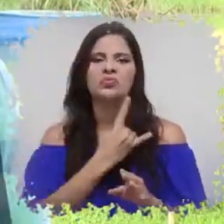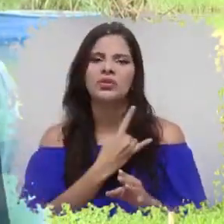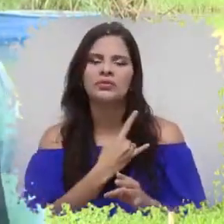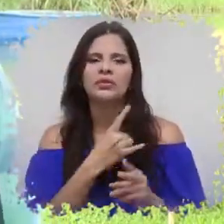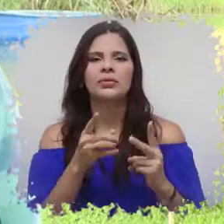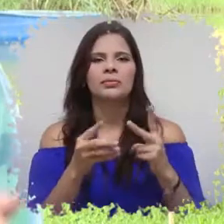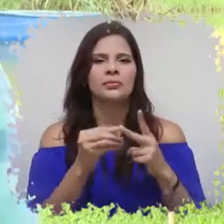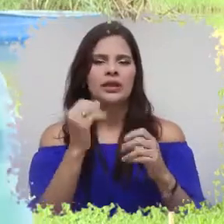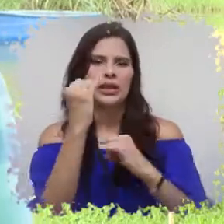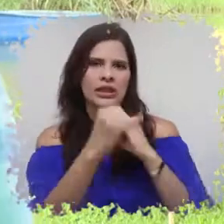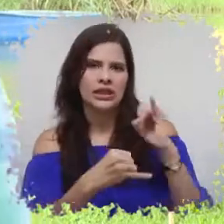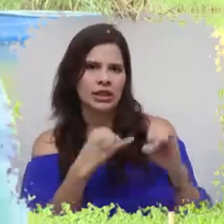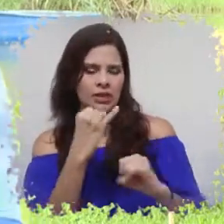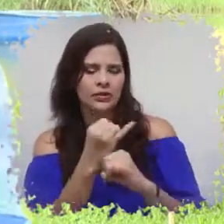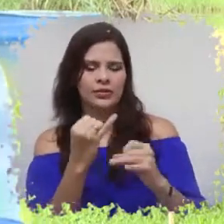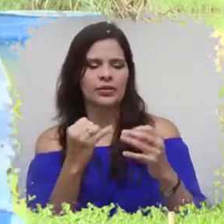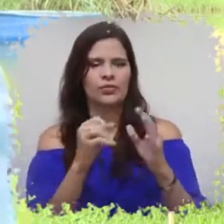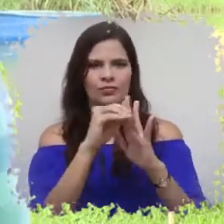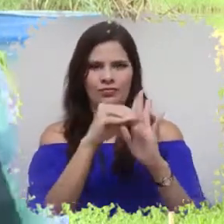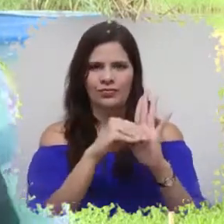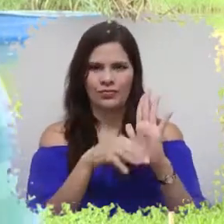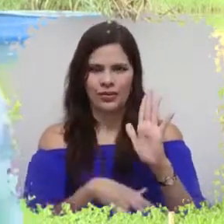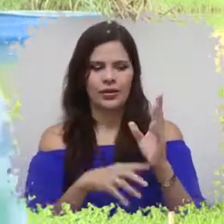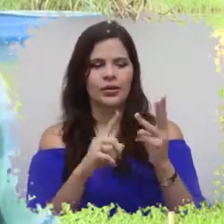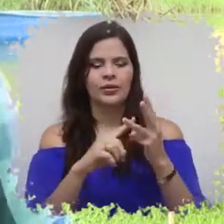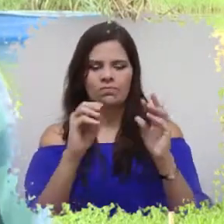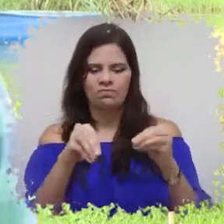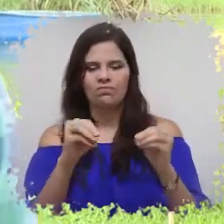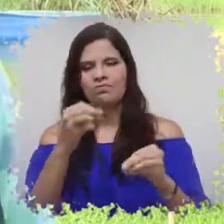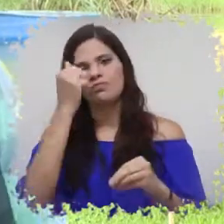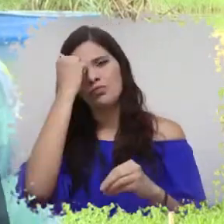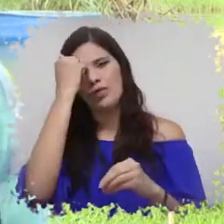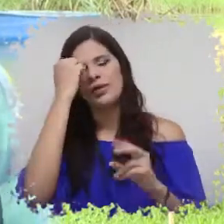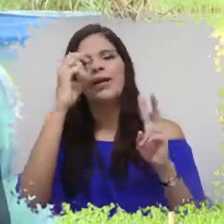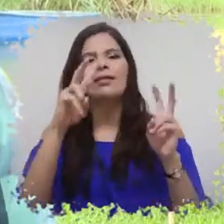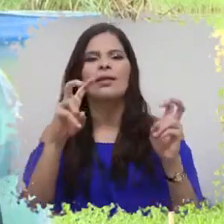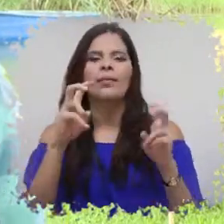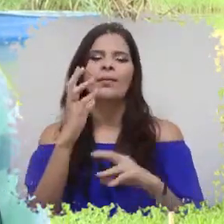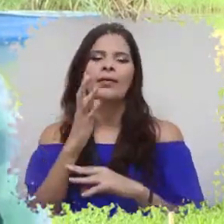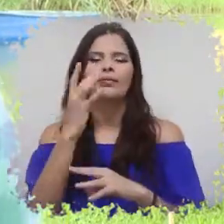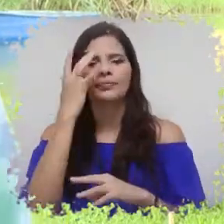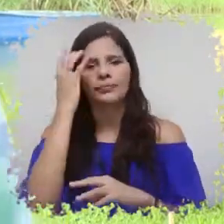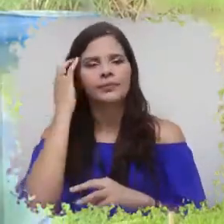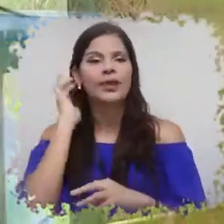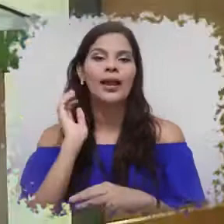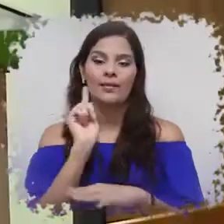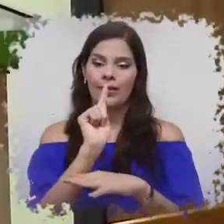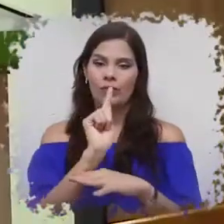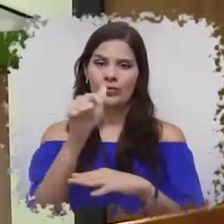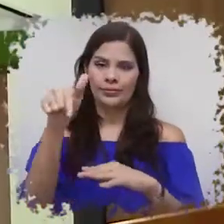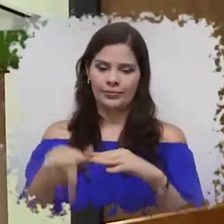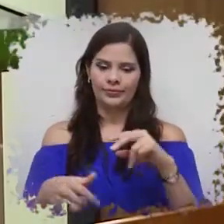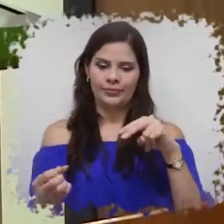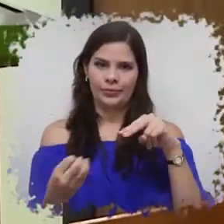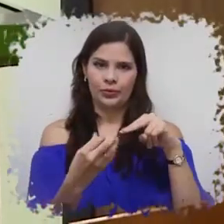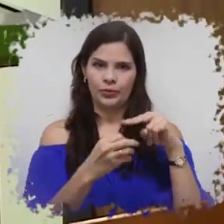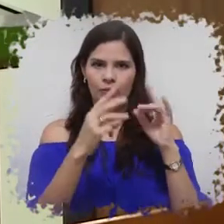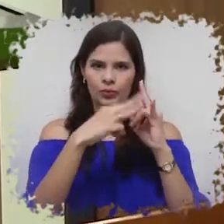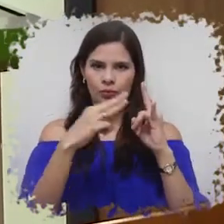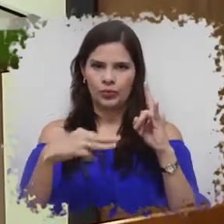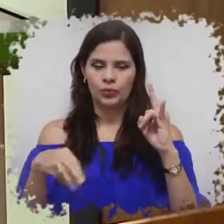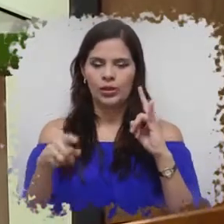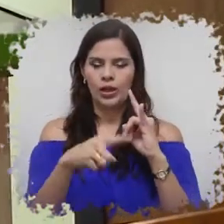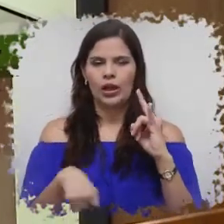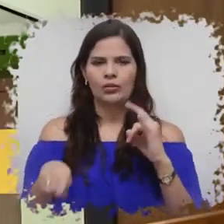la docencia universitaria, la evaluación, la internacionalización del currículo y la formación del profesorado. La Facultad de Ciencias